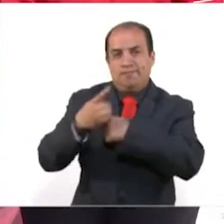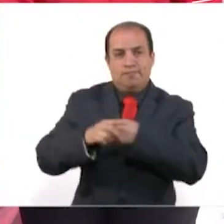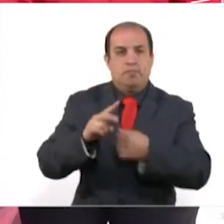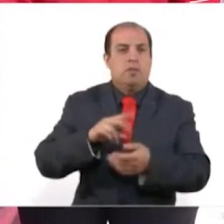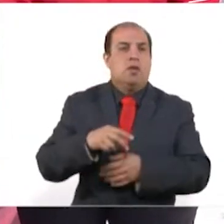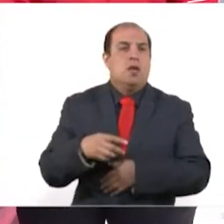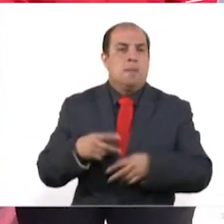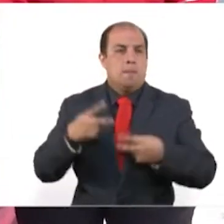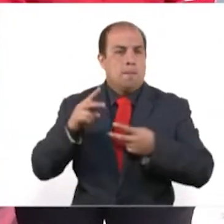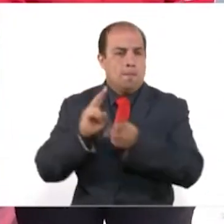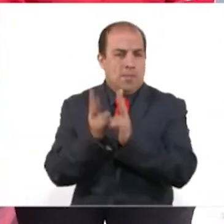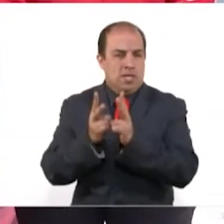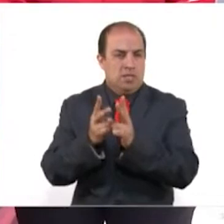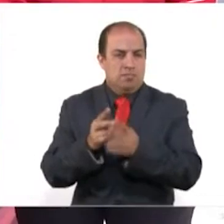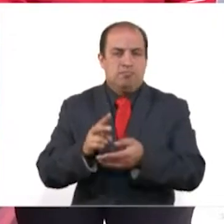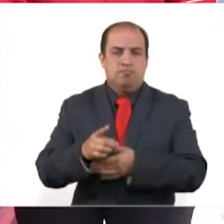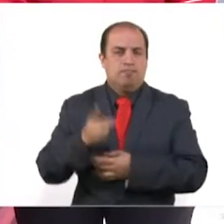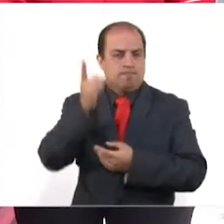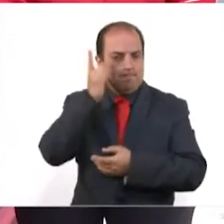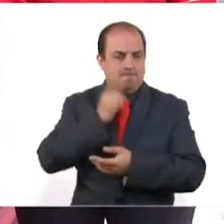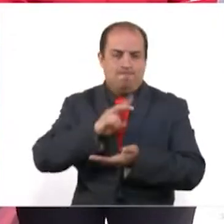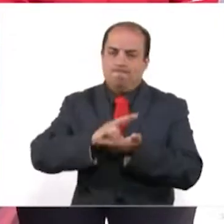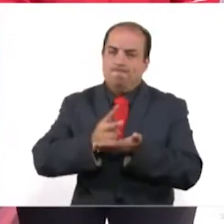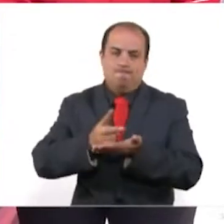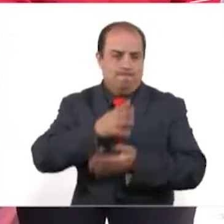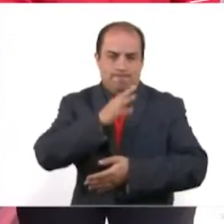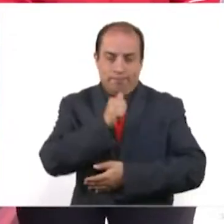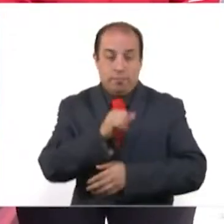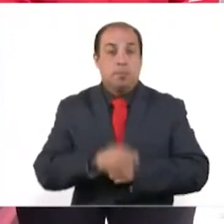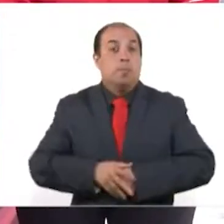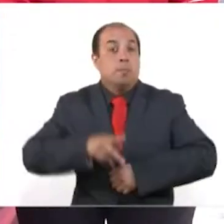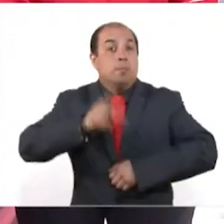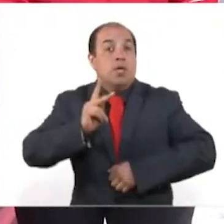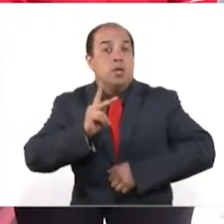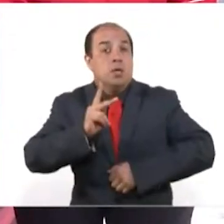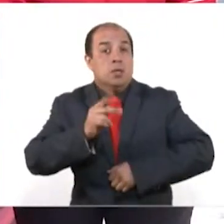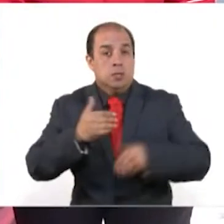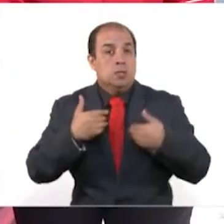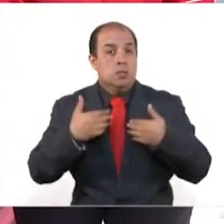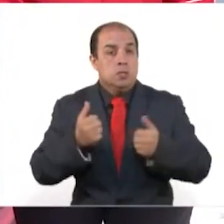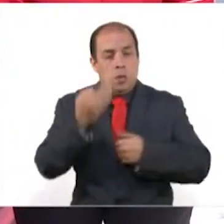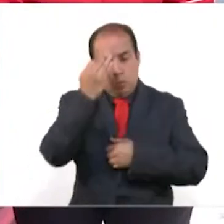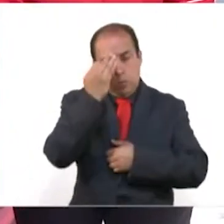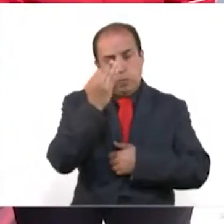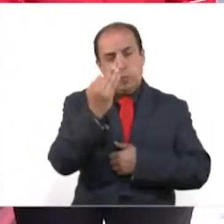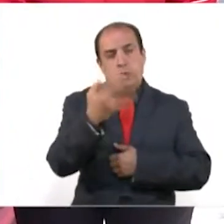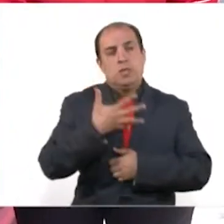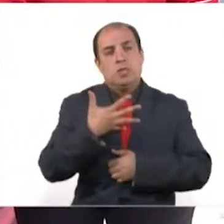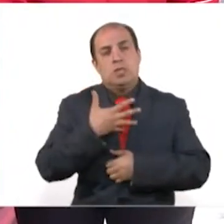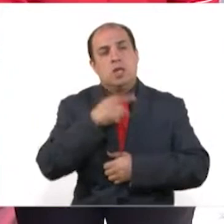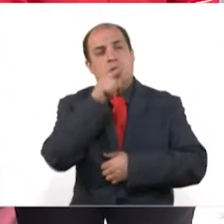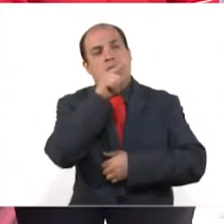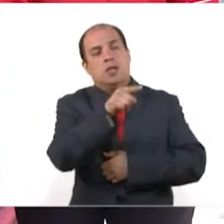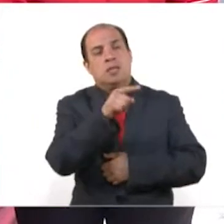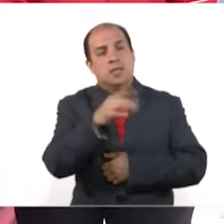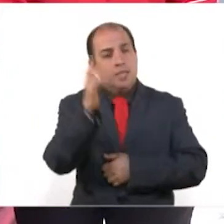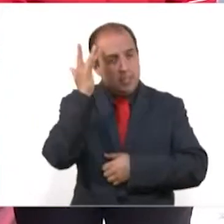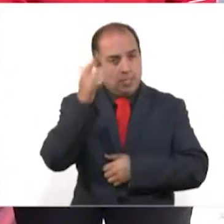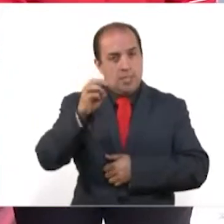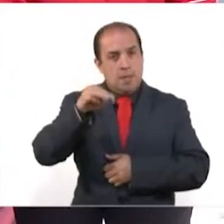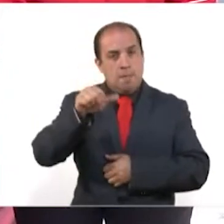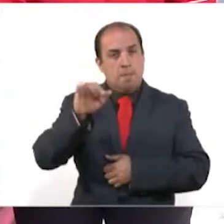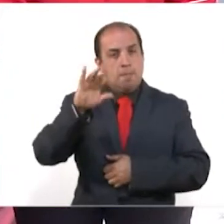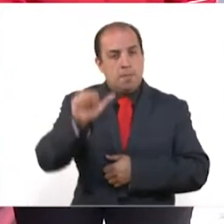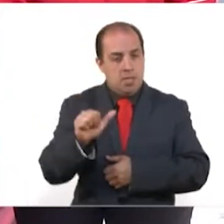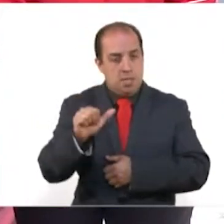otros vecinos. Pero entiendo que esto estaba desde hace muchísimo tiempo ahí en Santa María.